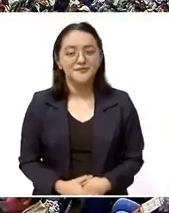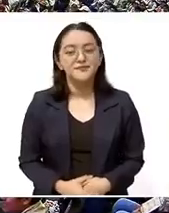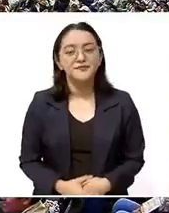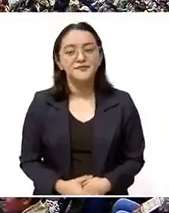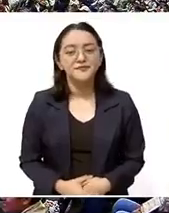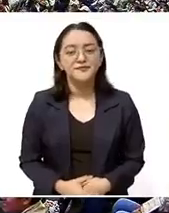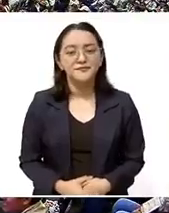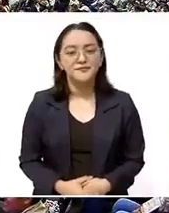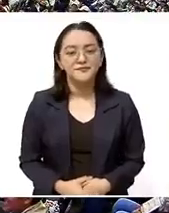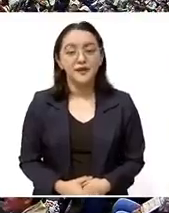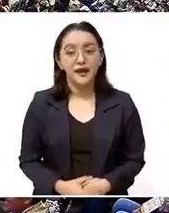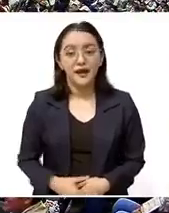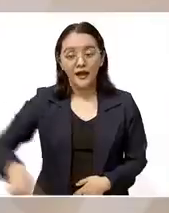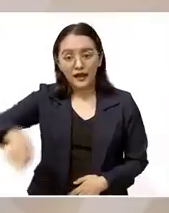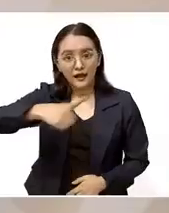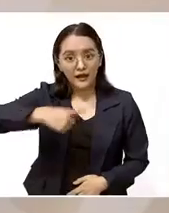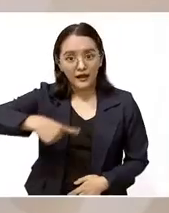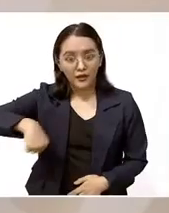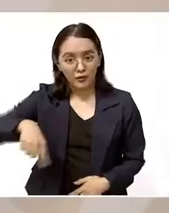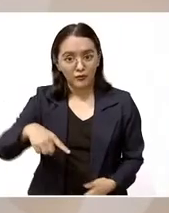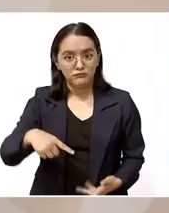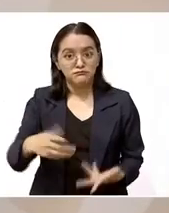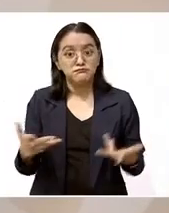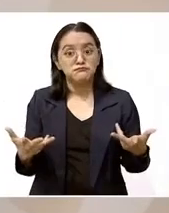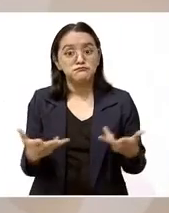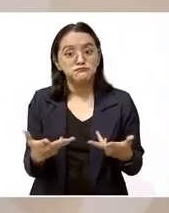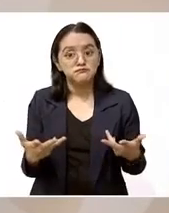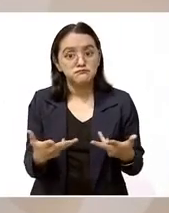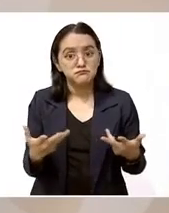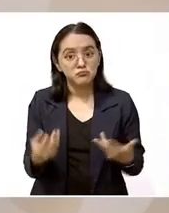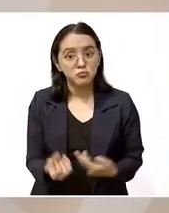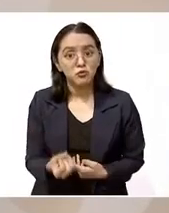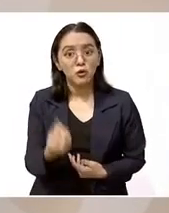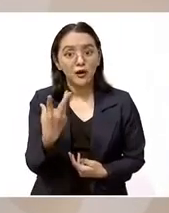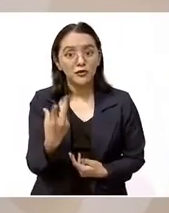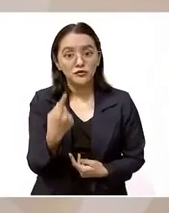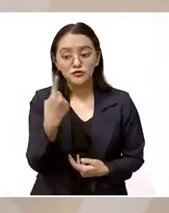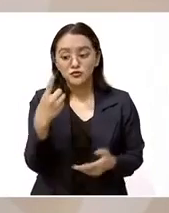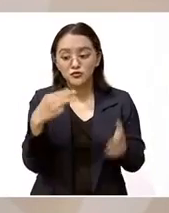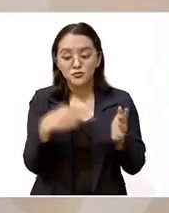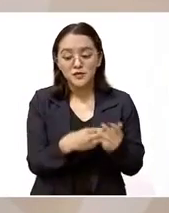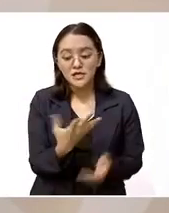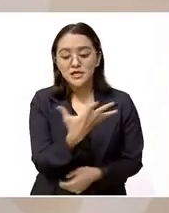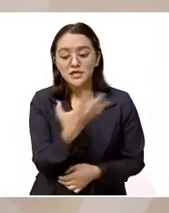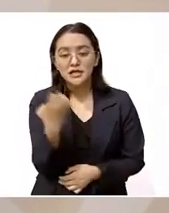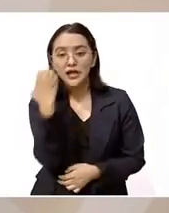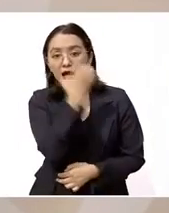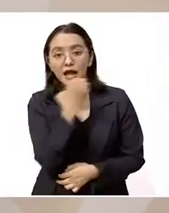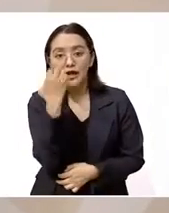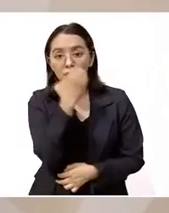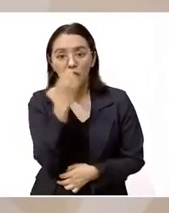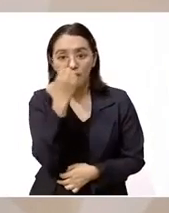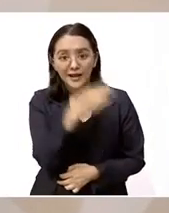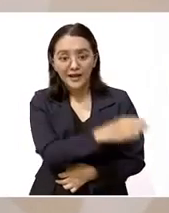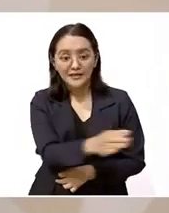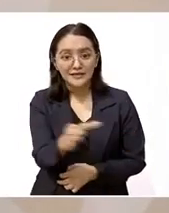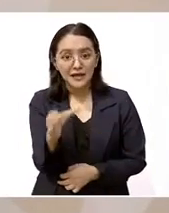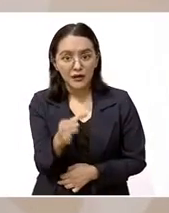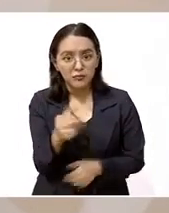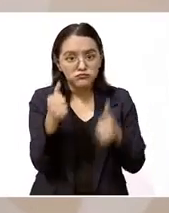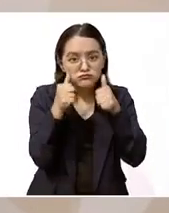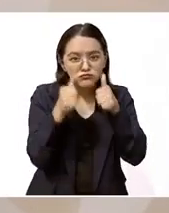Todos ellos van a operar 1,500 de estas escuelas campesinas y con